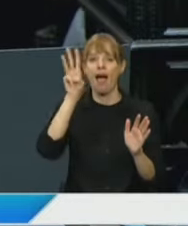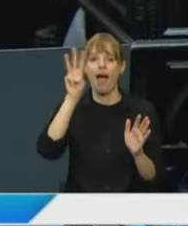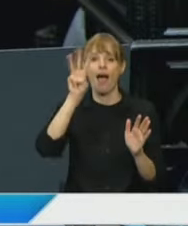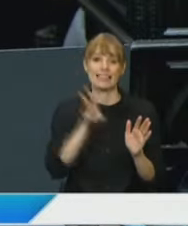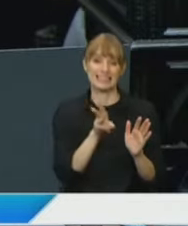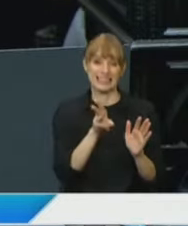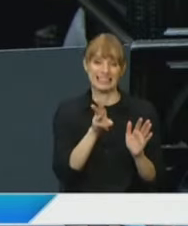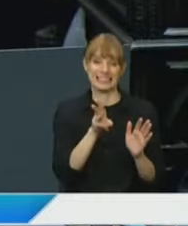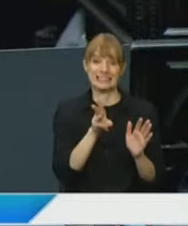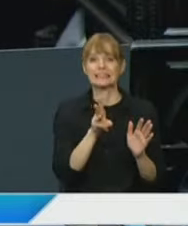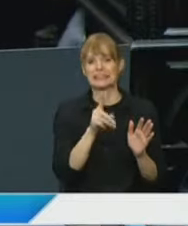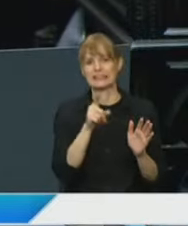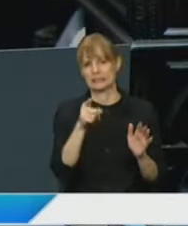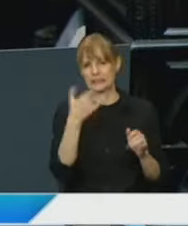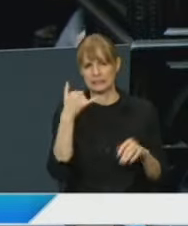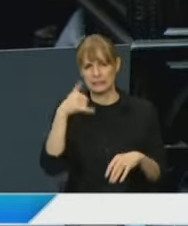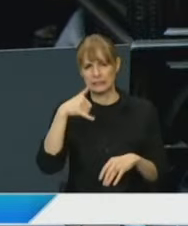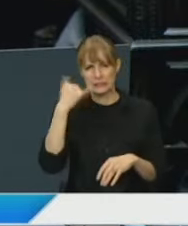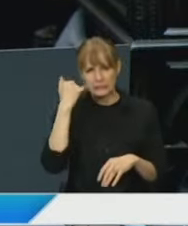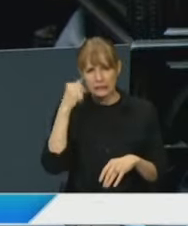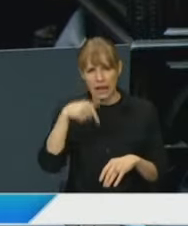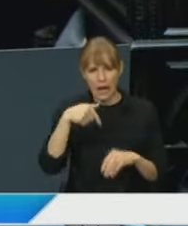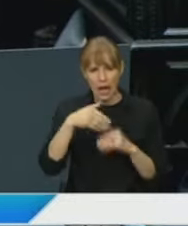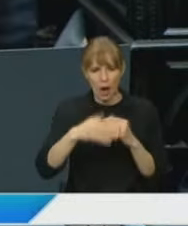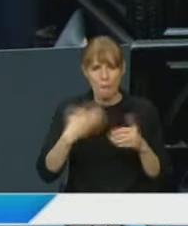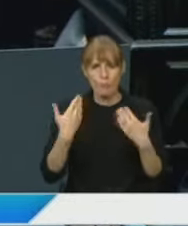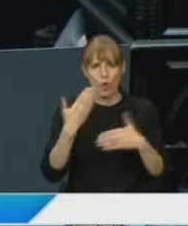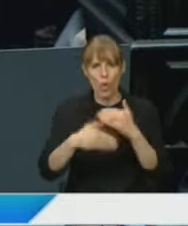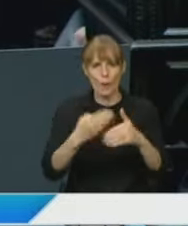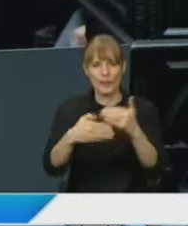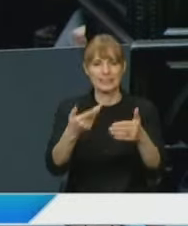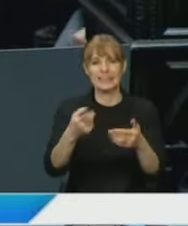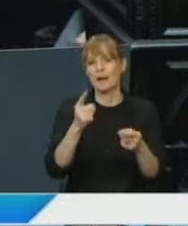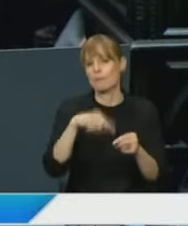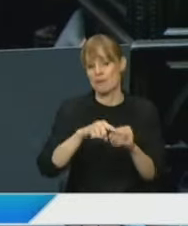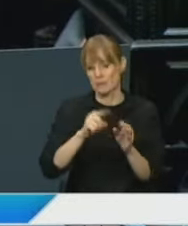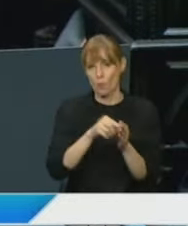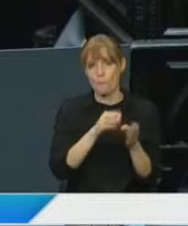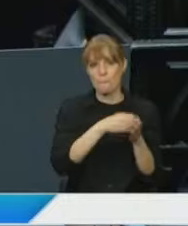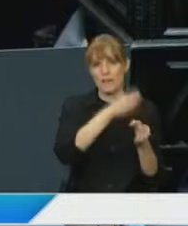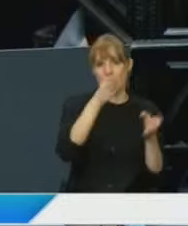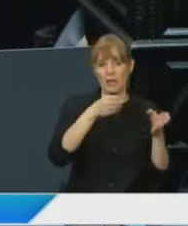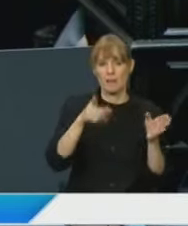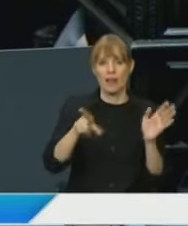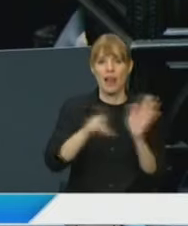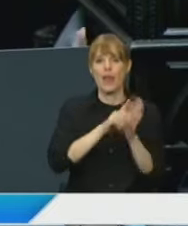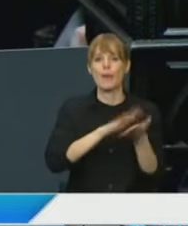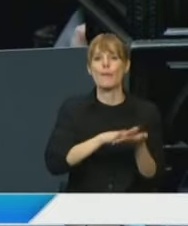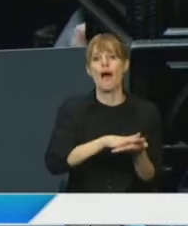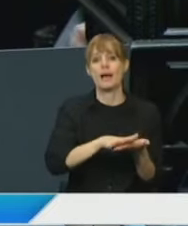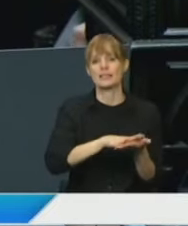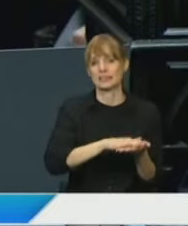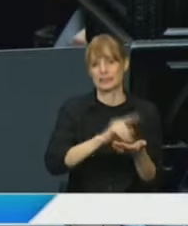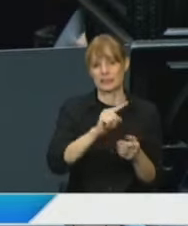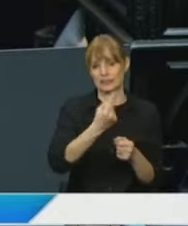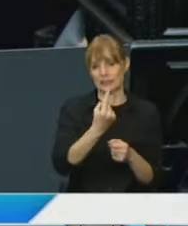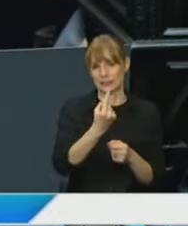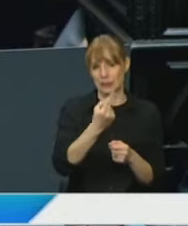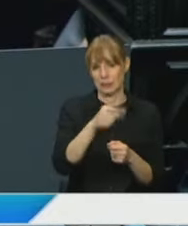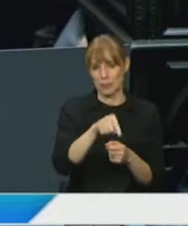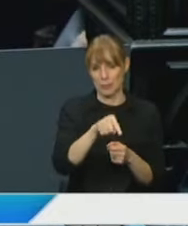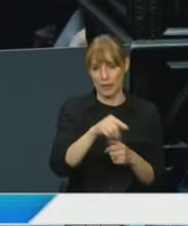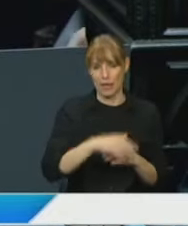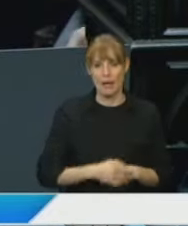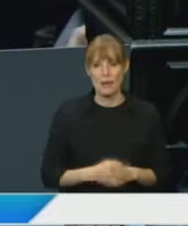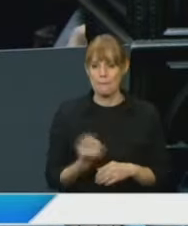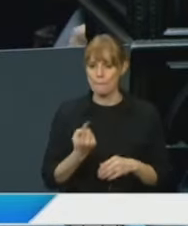Un poco esto querías decir, ¿o no? Se pasaron el fin de semana pasado con el título de que Milei había dicho que si